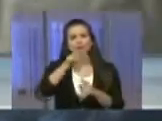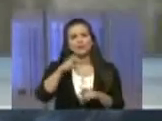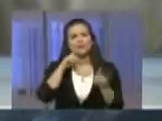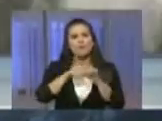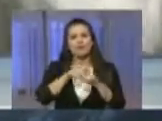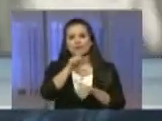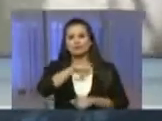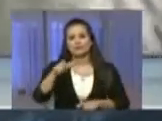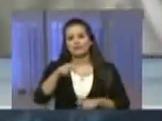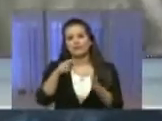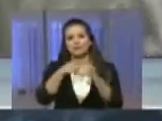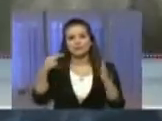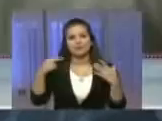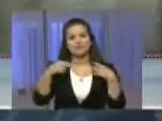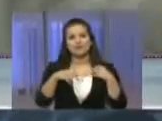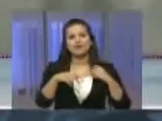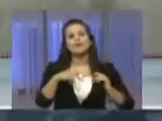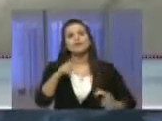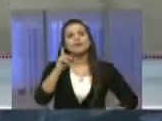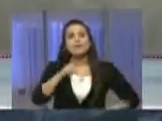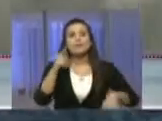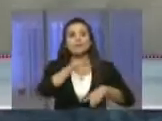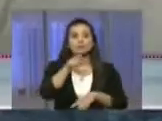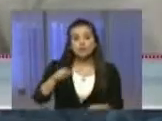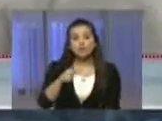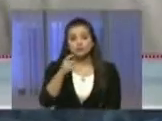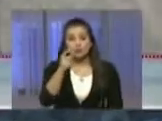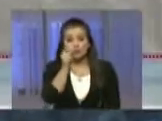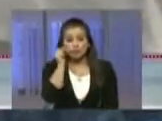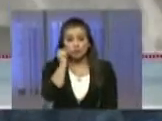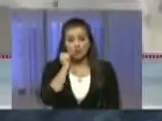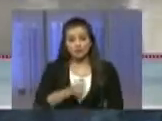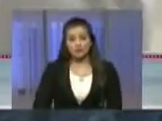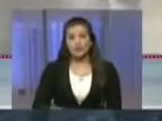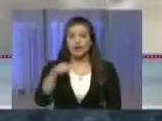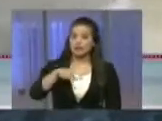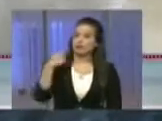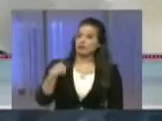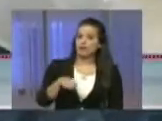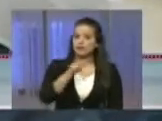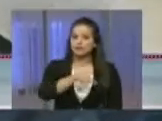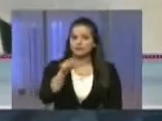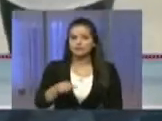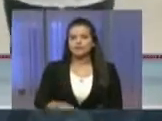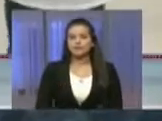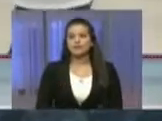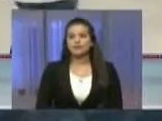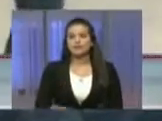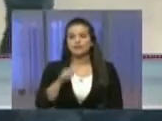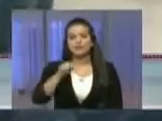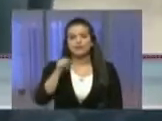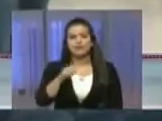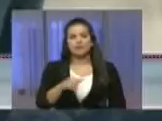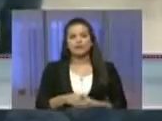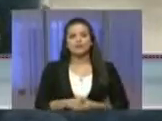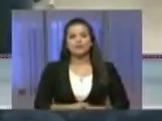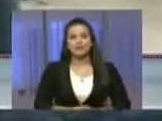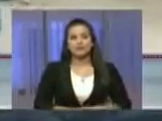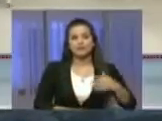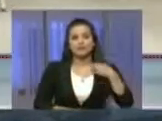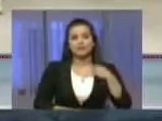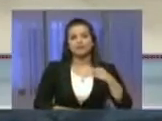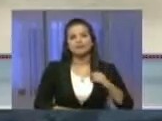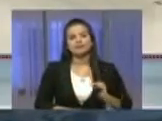de Robinson y a los muchachos porque aquí están los muchachos de Robert Serra Este es el aula educativa